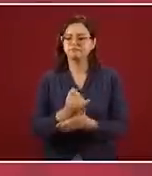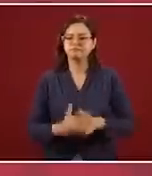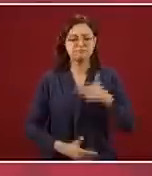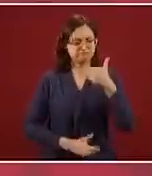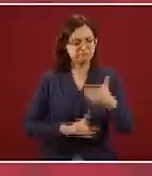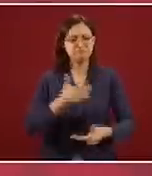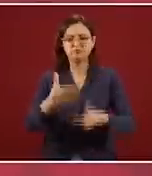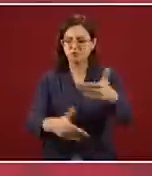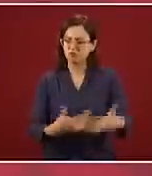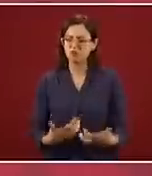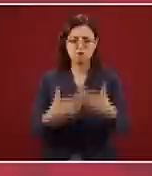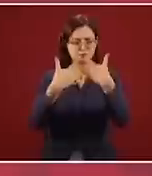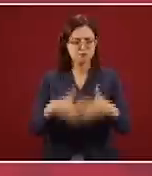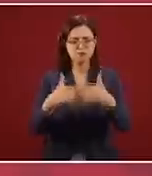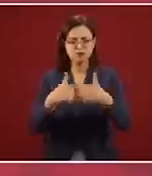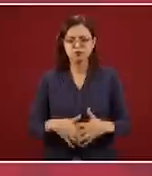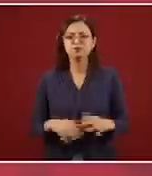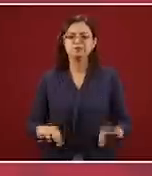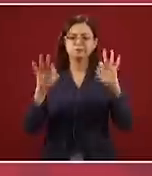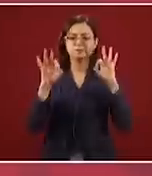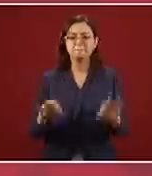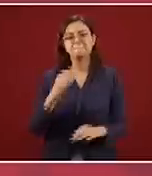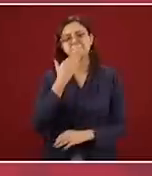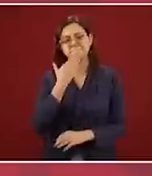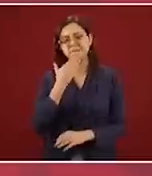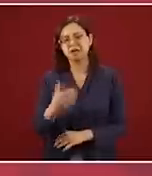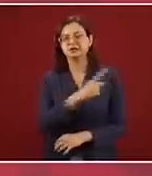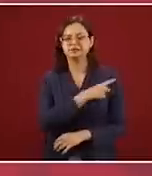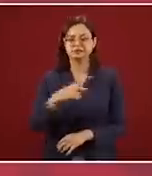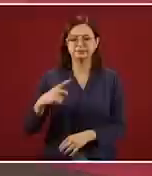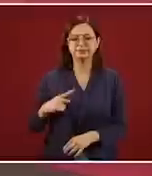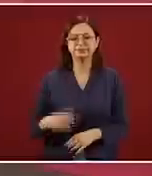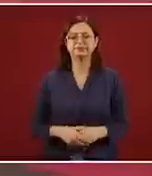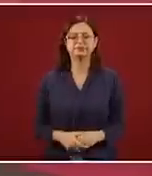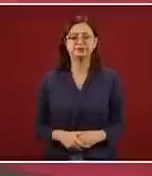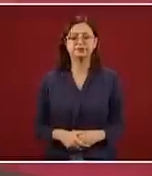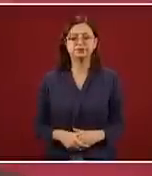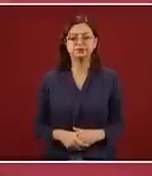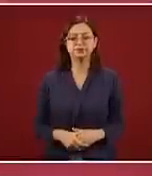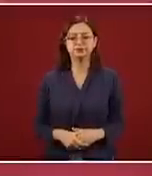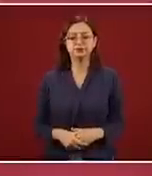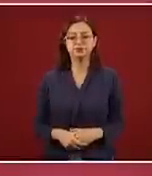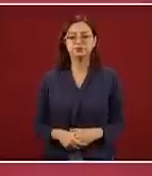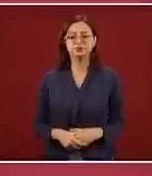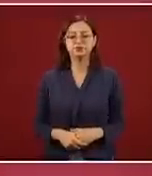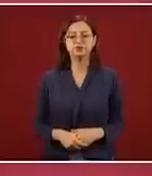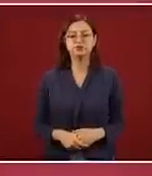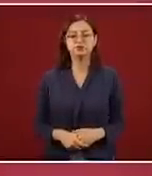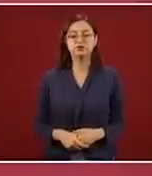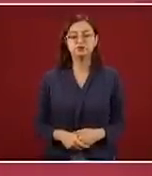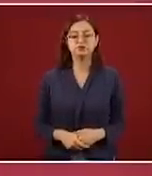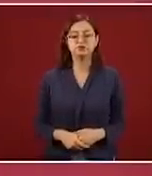que funcionar bien el sistema de salud pública y ser